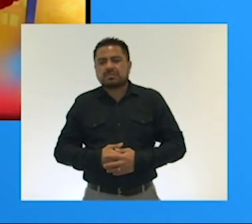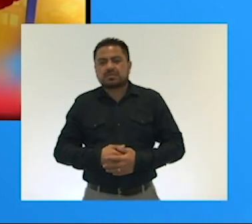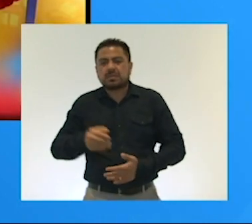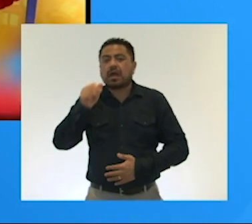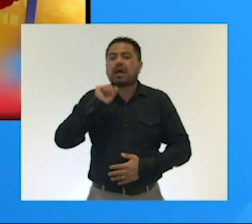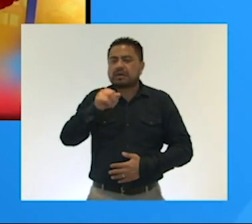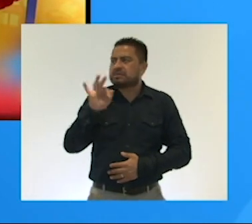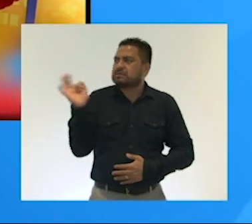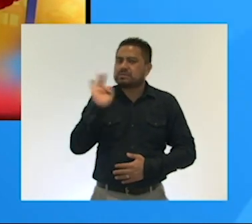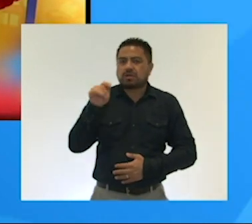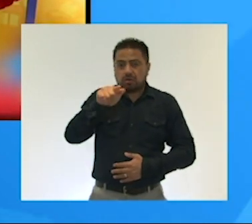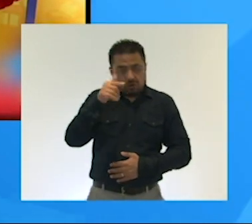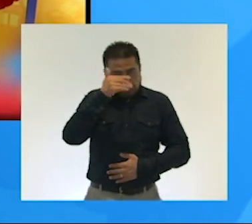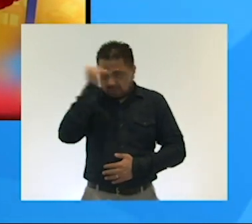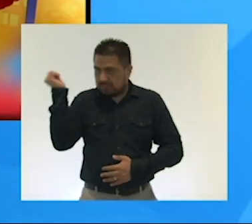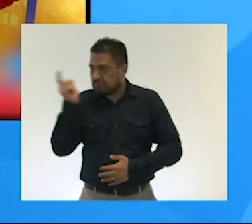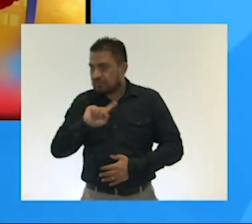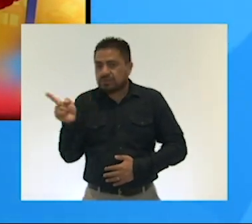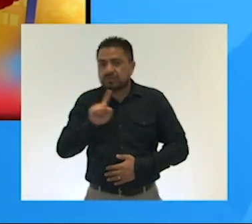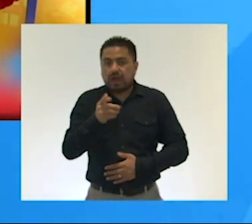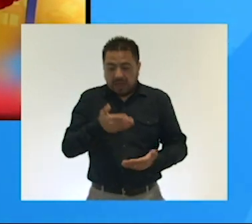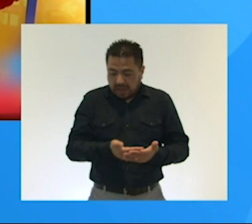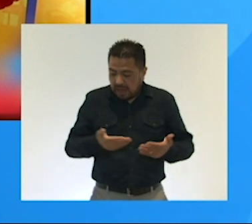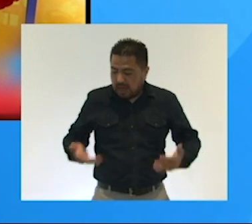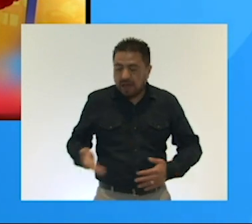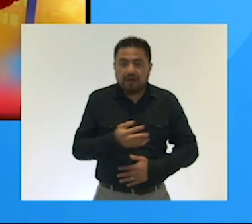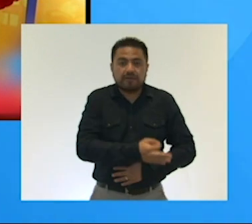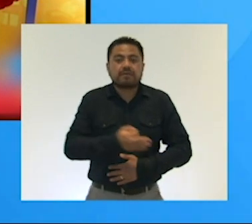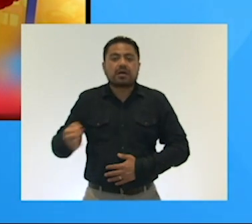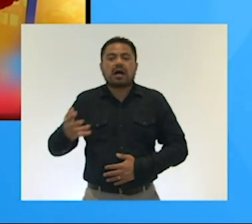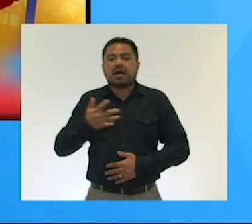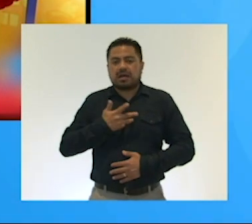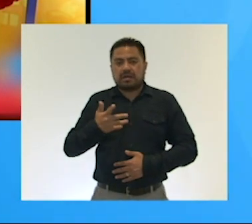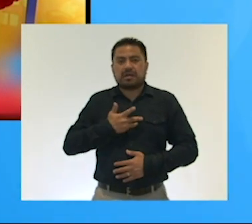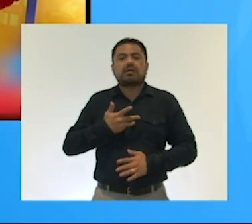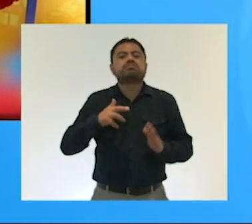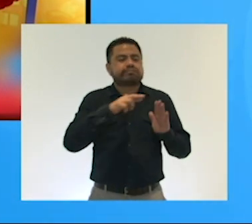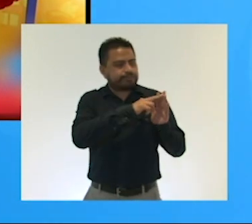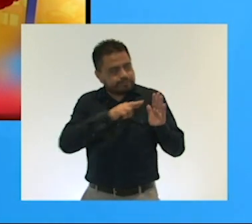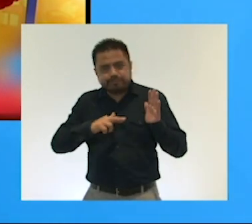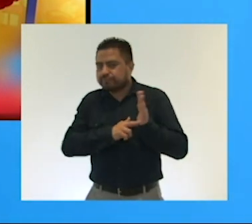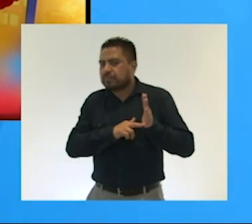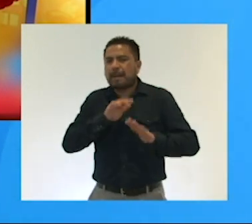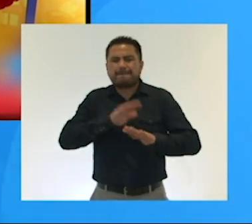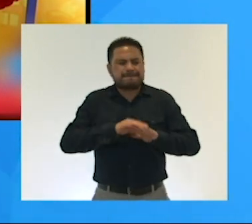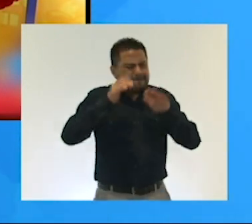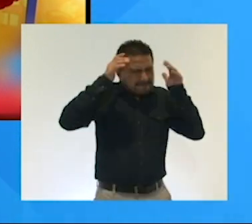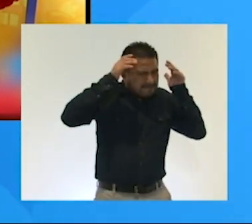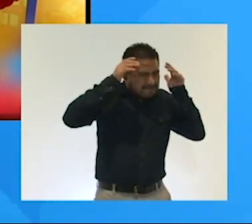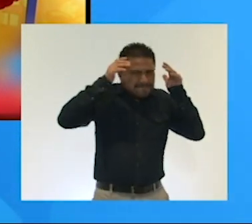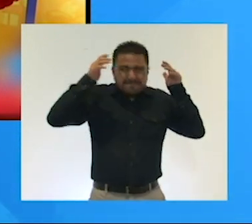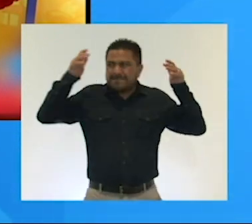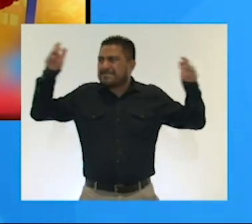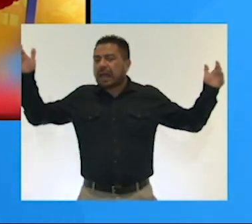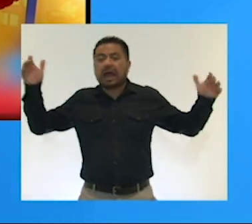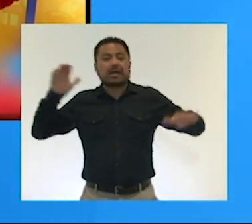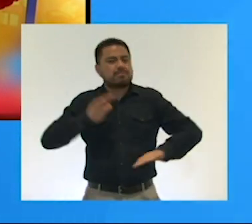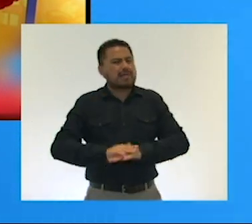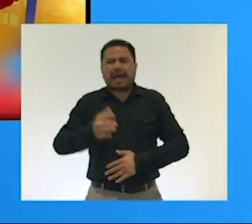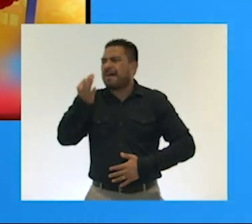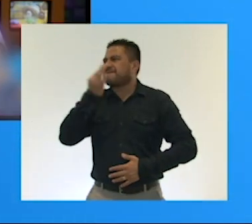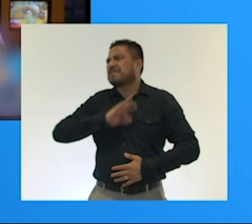Staff, tal vez no lo sepas, pero en estas fechas tenemos una regla. Entre más grande el sombrero, más fiesta.